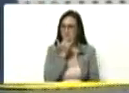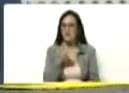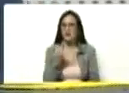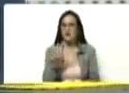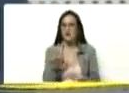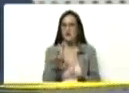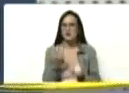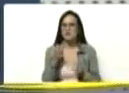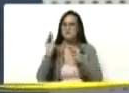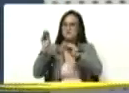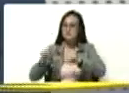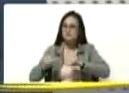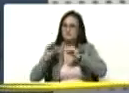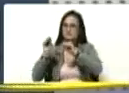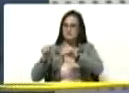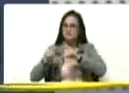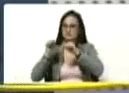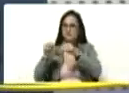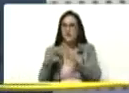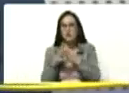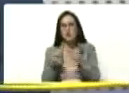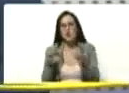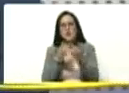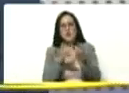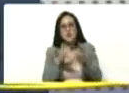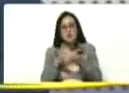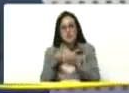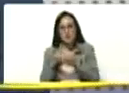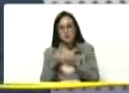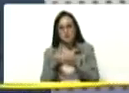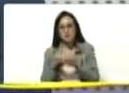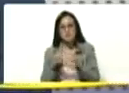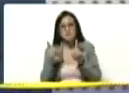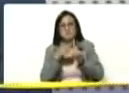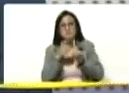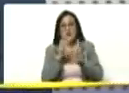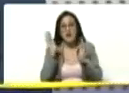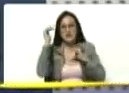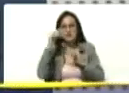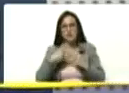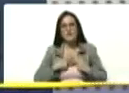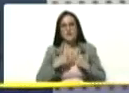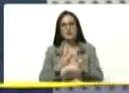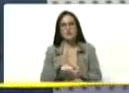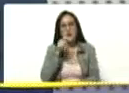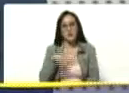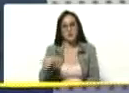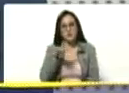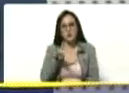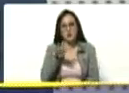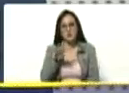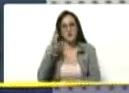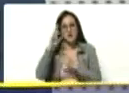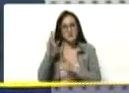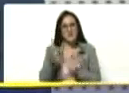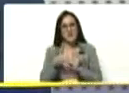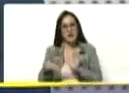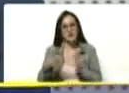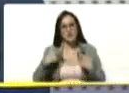la par un llamado a todos los actores involucrados a priorizar la voluntad ciudadana y respetar los